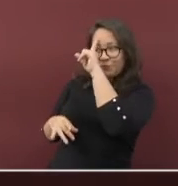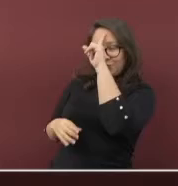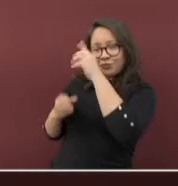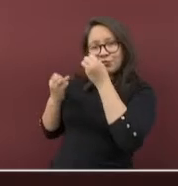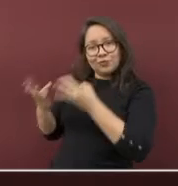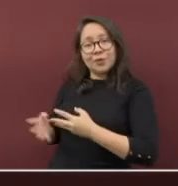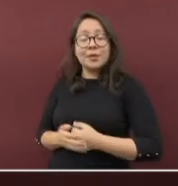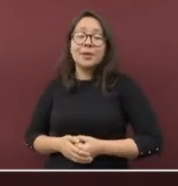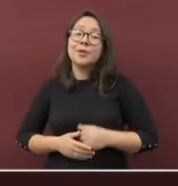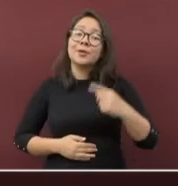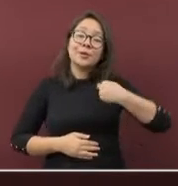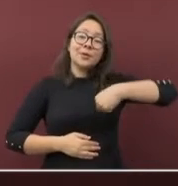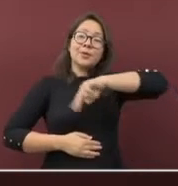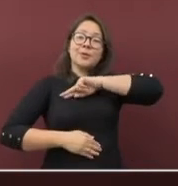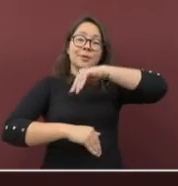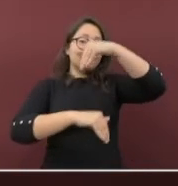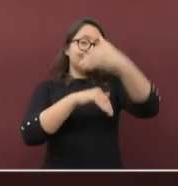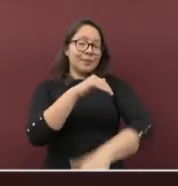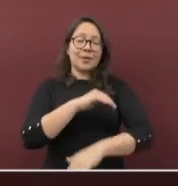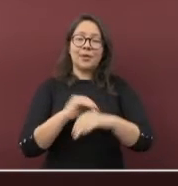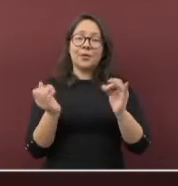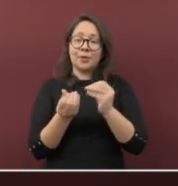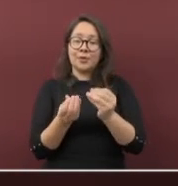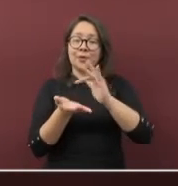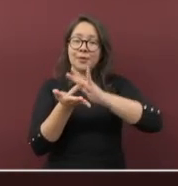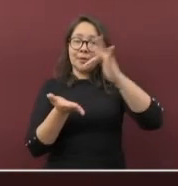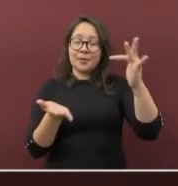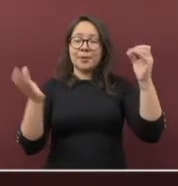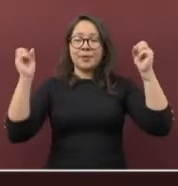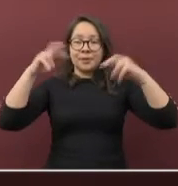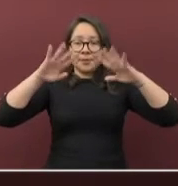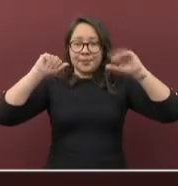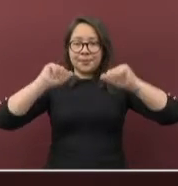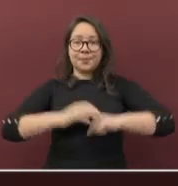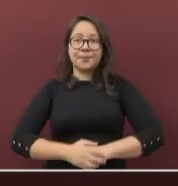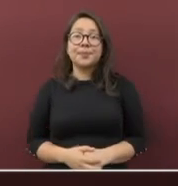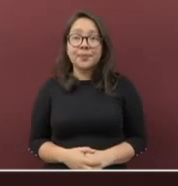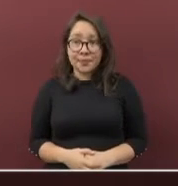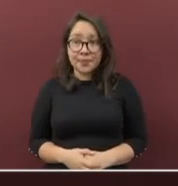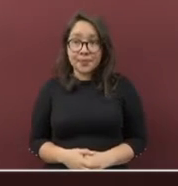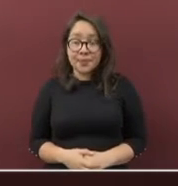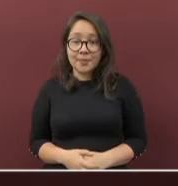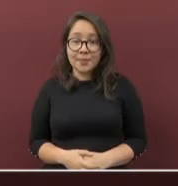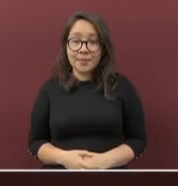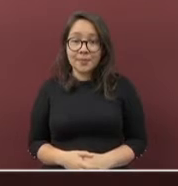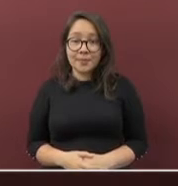es todo muchas gracias que pasen buenas noches